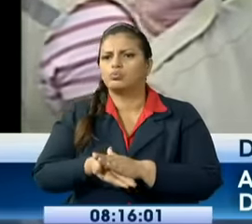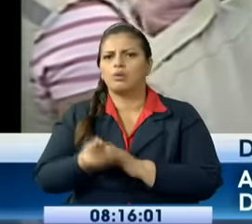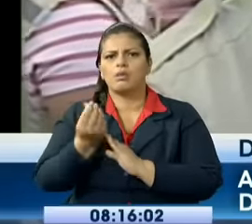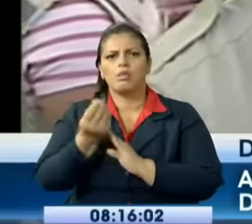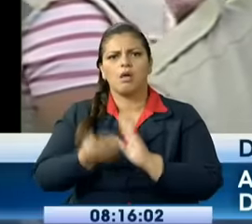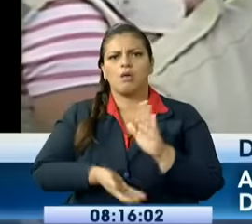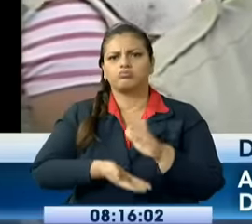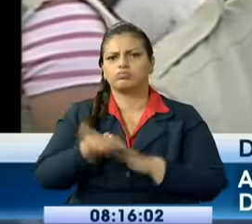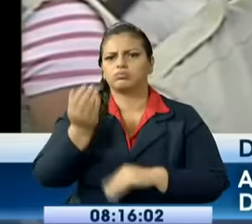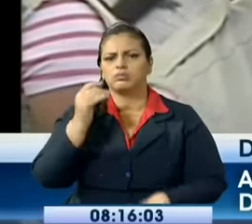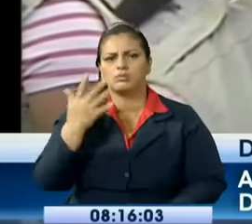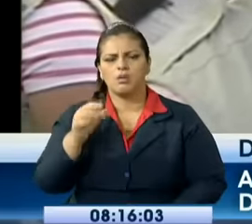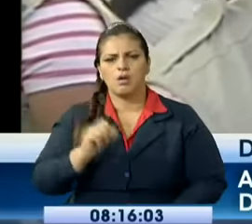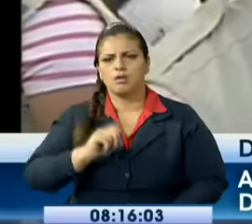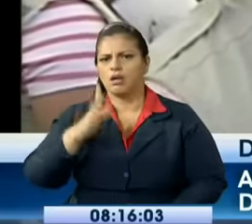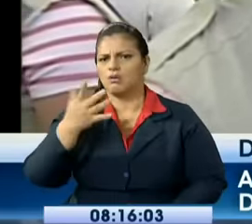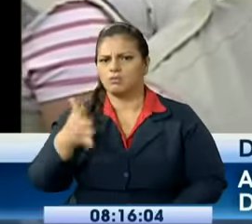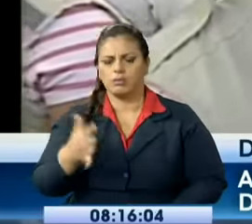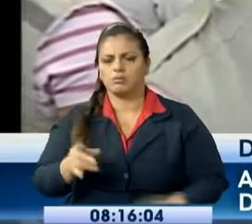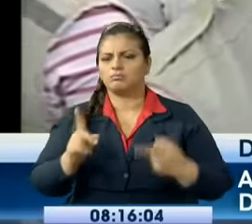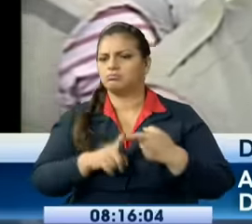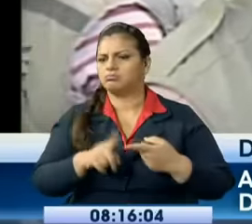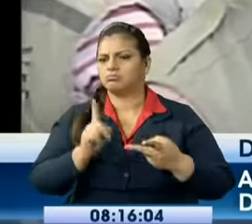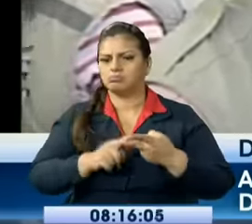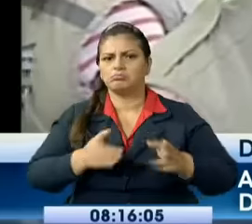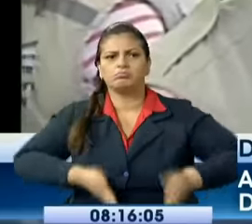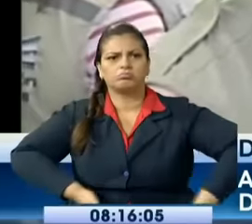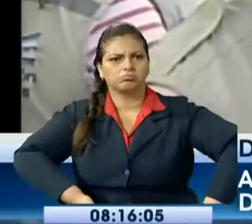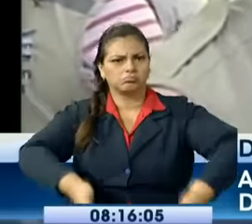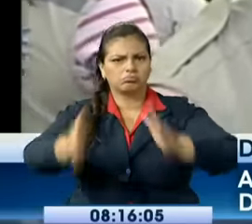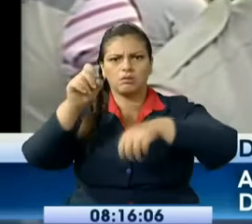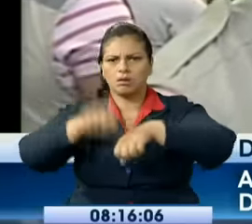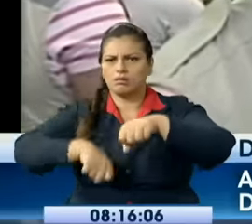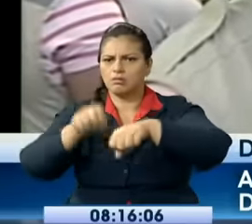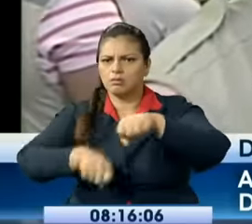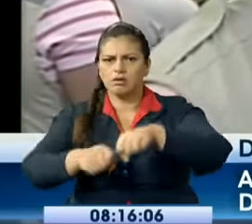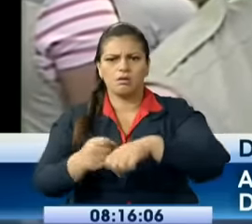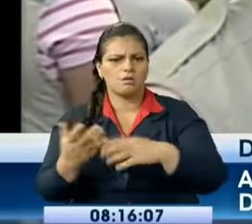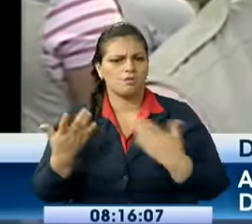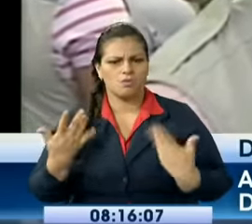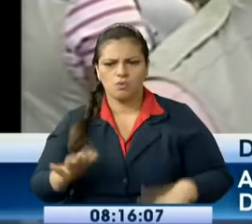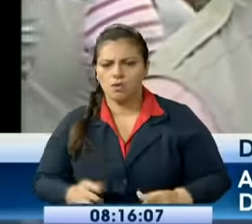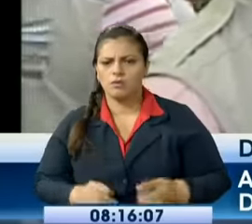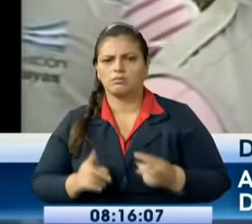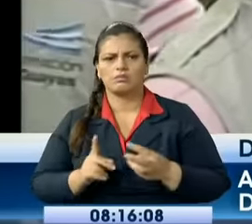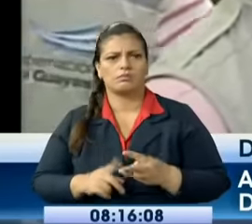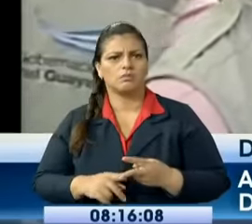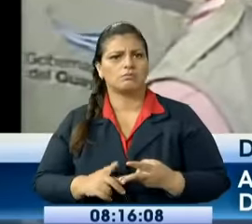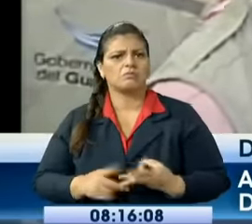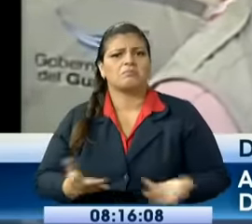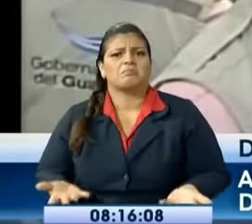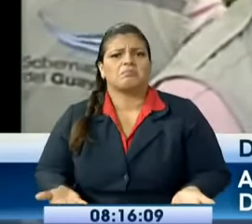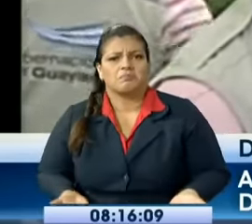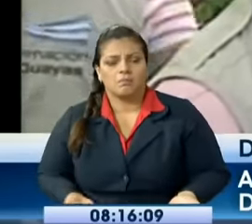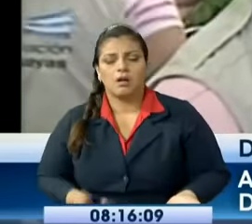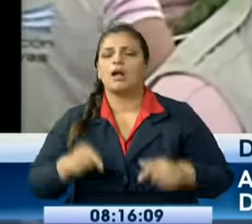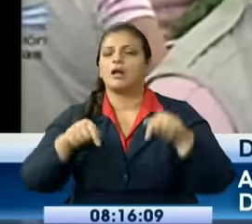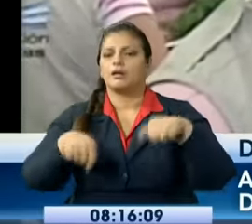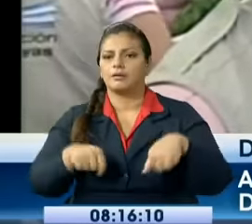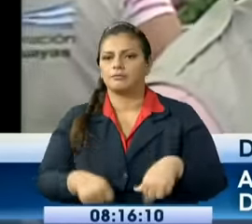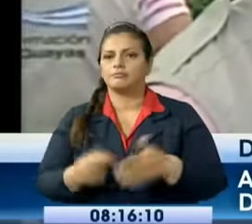nada que afecte y no tiene por qué subirse y especular los precios. Eso es el control permanente que está realizando